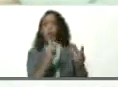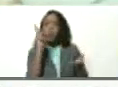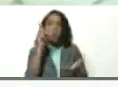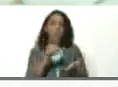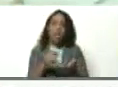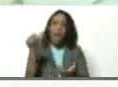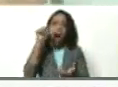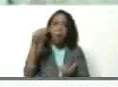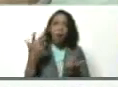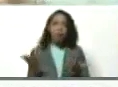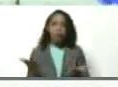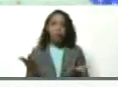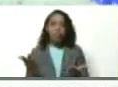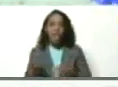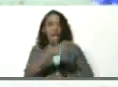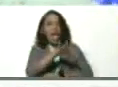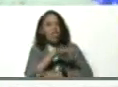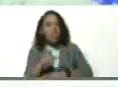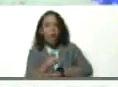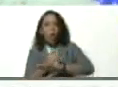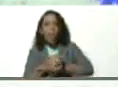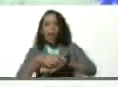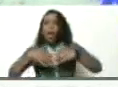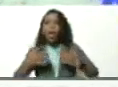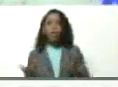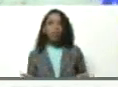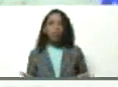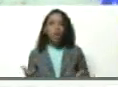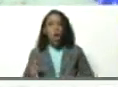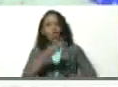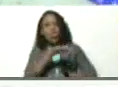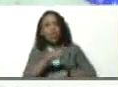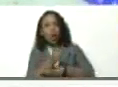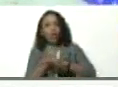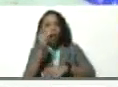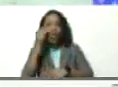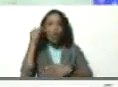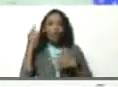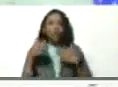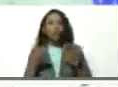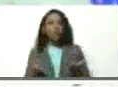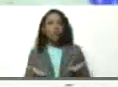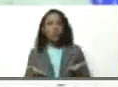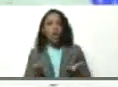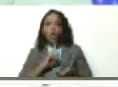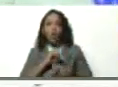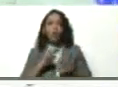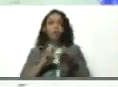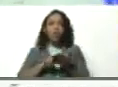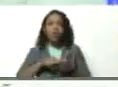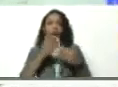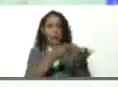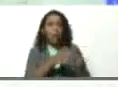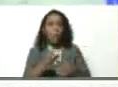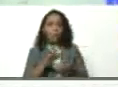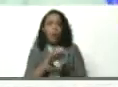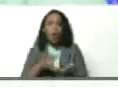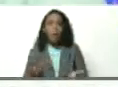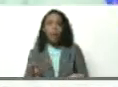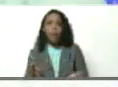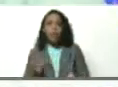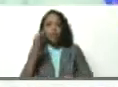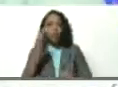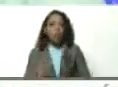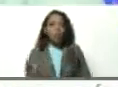agua y dónde está el gobernador dónde está la gobernadora no es para resolver esos problemas de repente es una